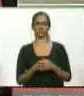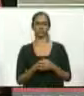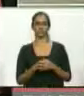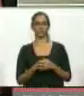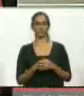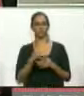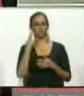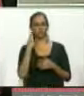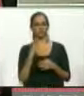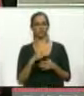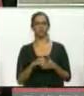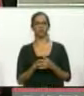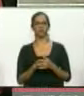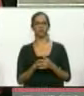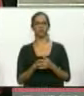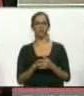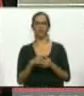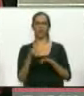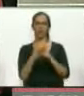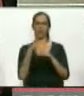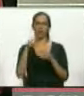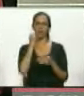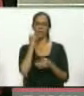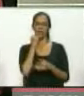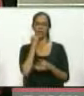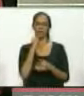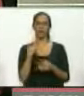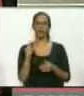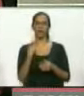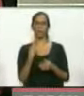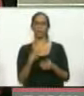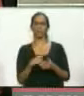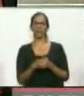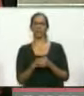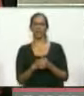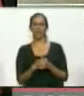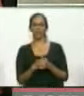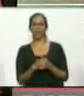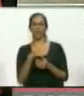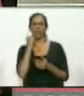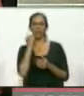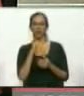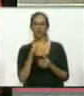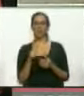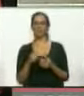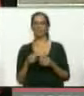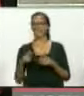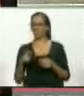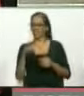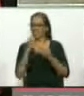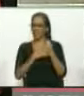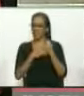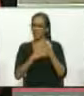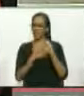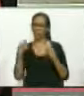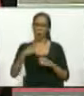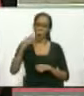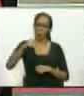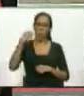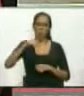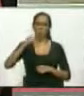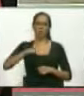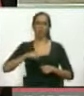por ahí es la cava salió en un twitter aquí está el primer mafioso amañador de carreras que agarramos en el centro hípico de valència